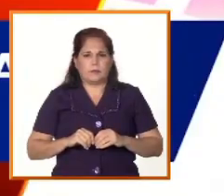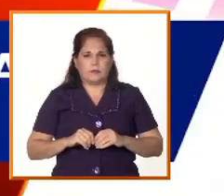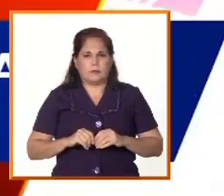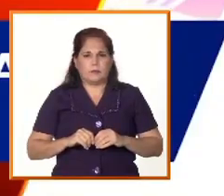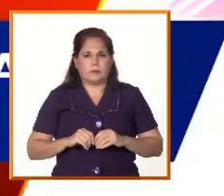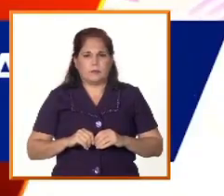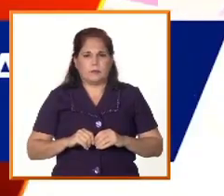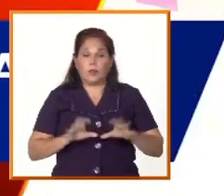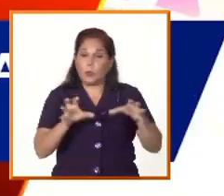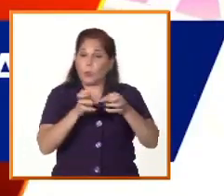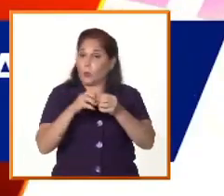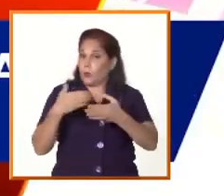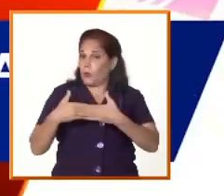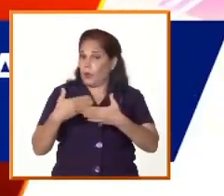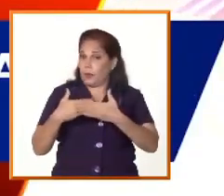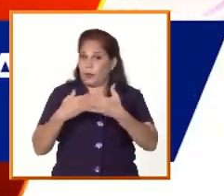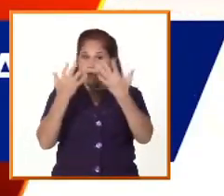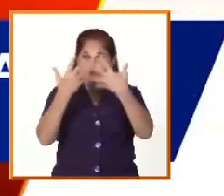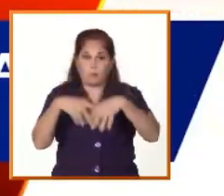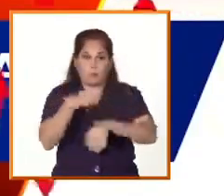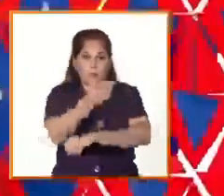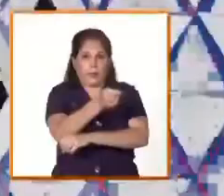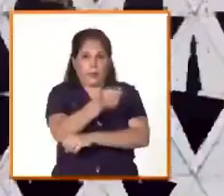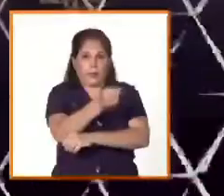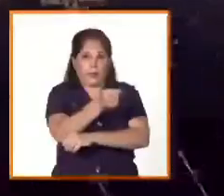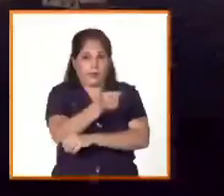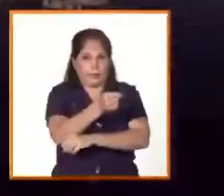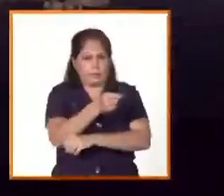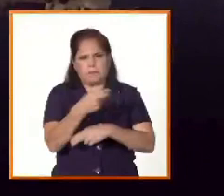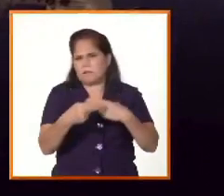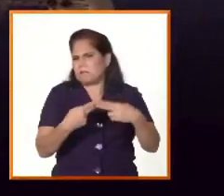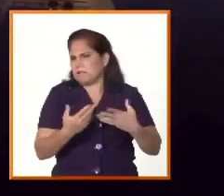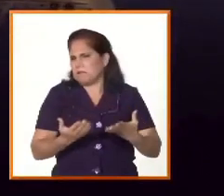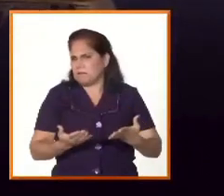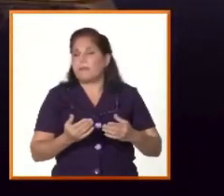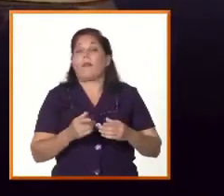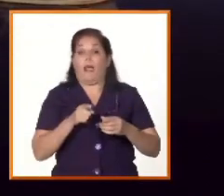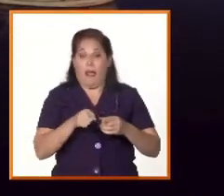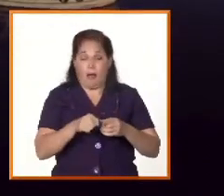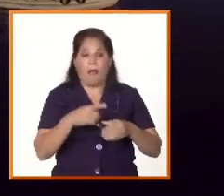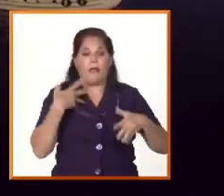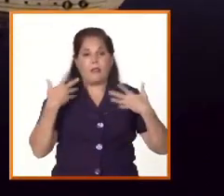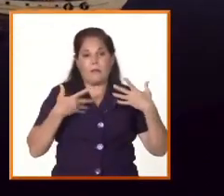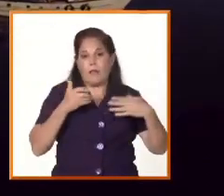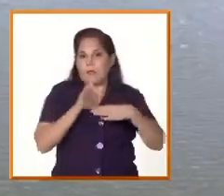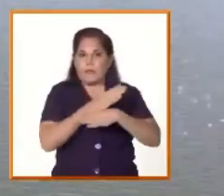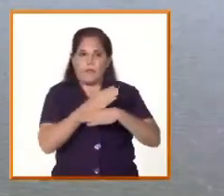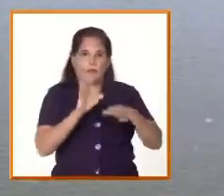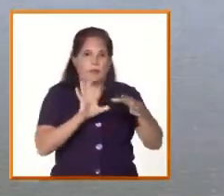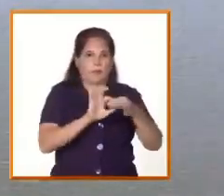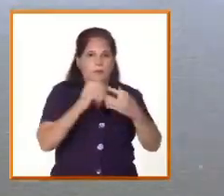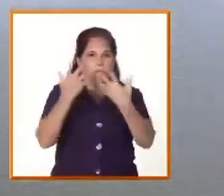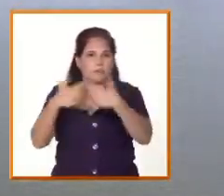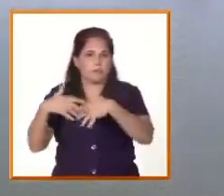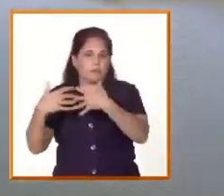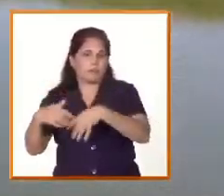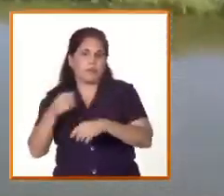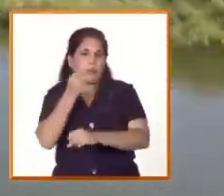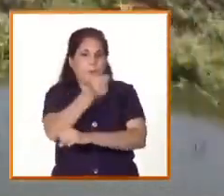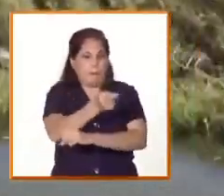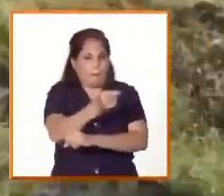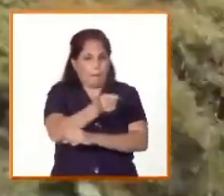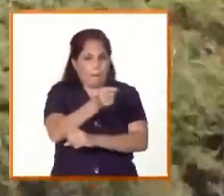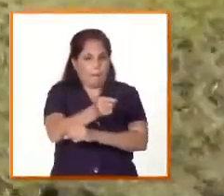grupo empresarial de la industria pesquera abarca las actividades de la cadena productiva del sector pesquero